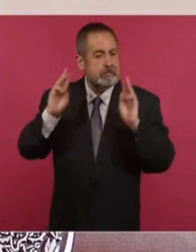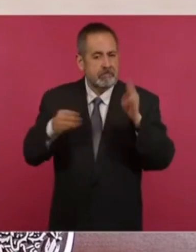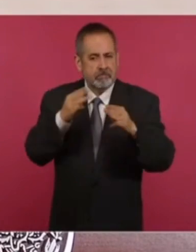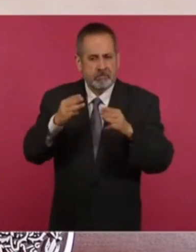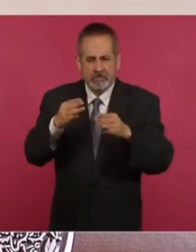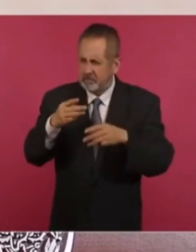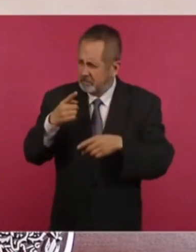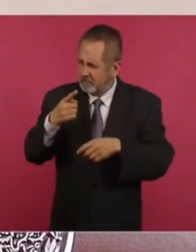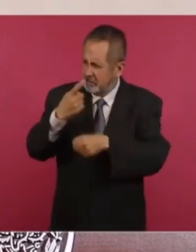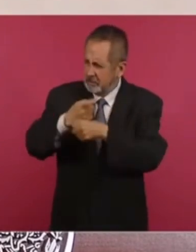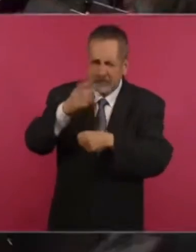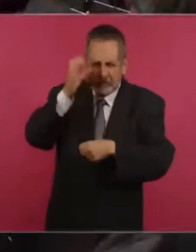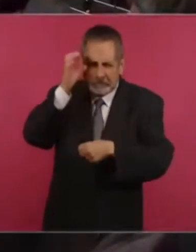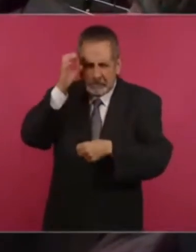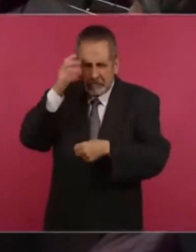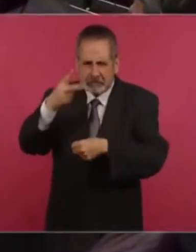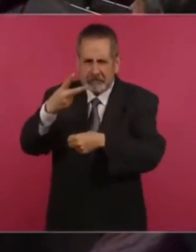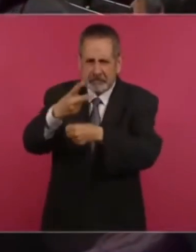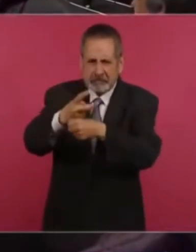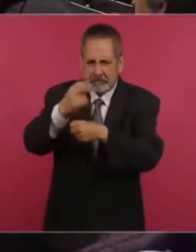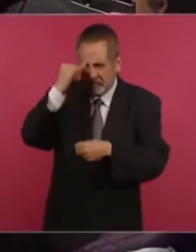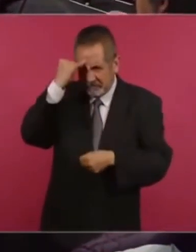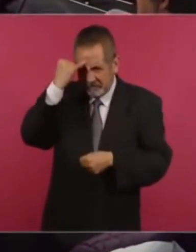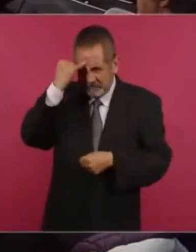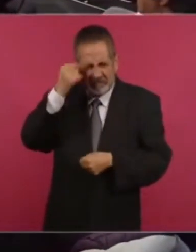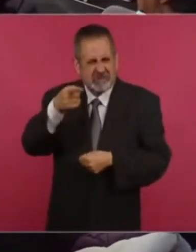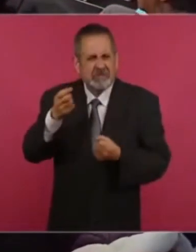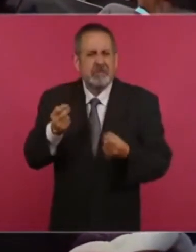China. ¿Cuánto tiene? ¿Como